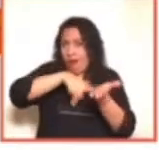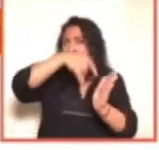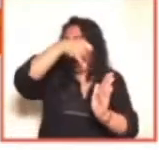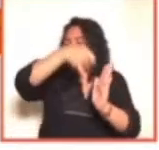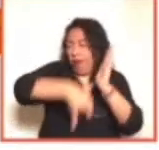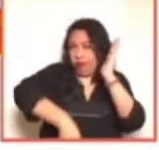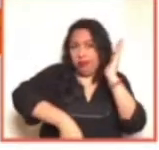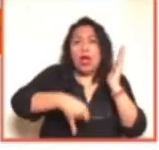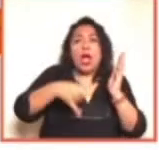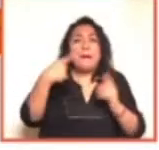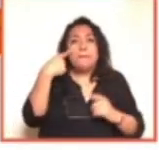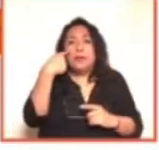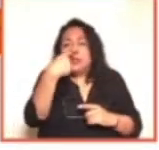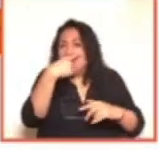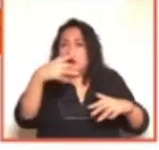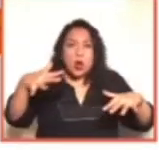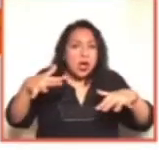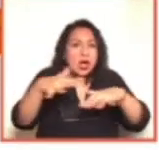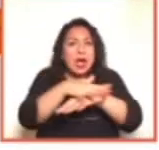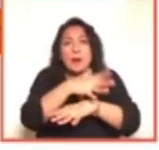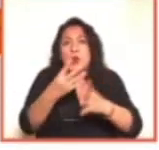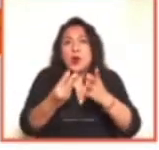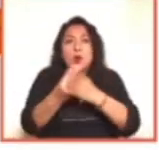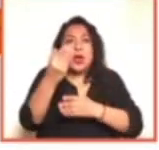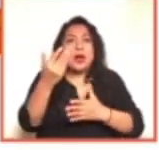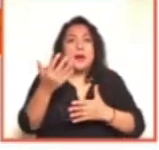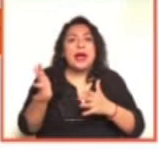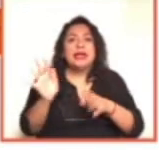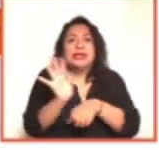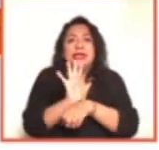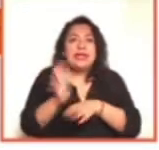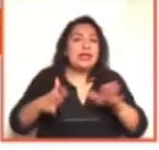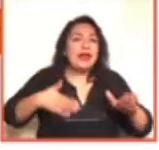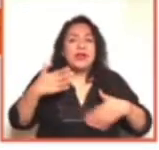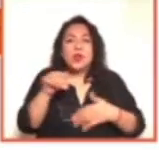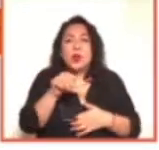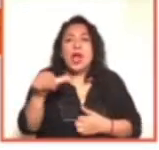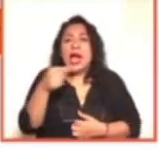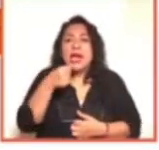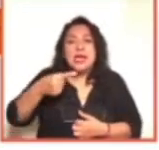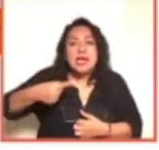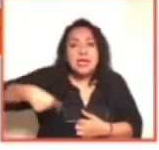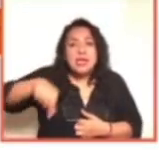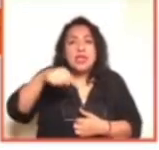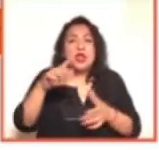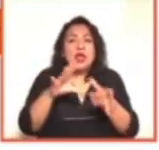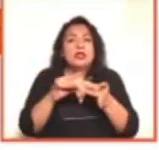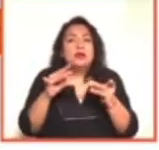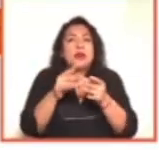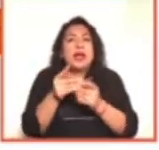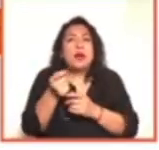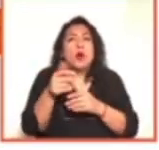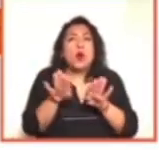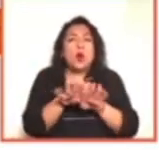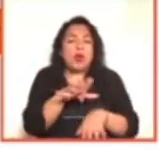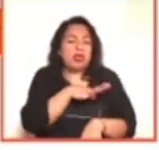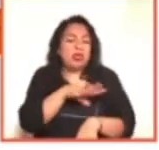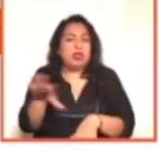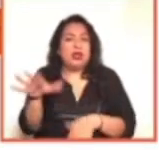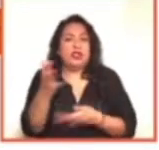renovadora del cine de aventuras infantil. Y que habla de un poco este rechazo a la sociedad, ¿no? A la sociedad